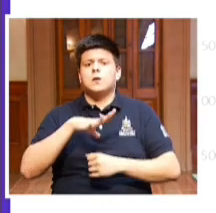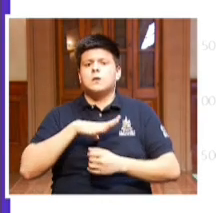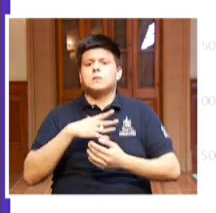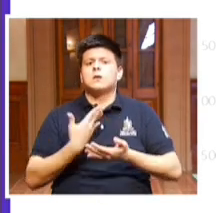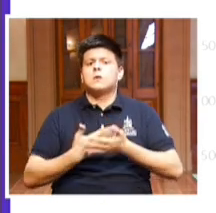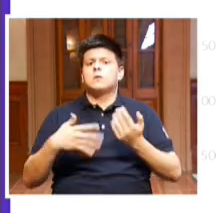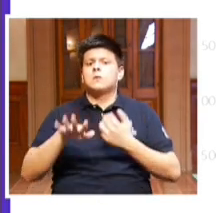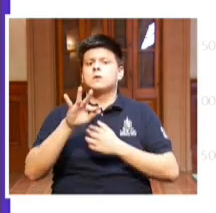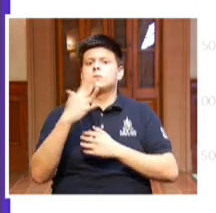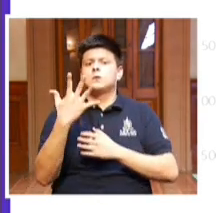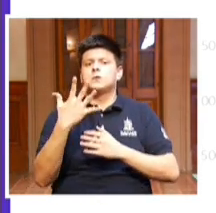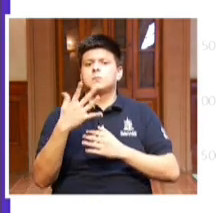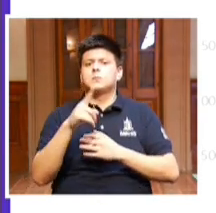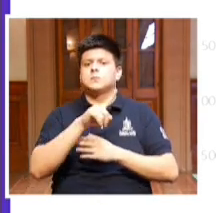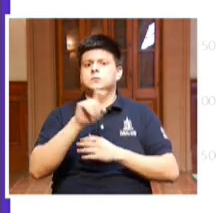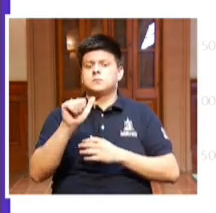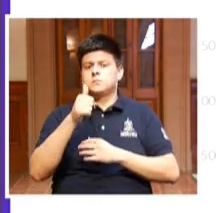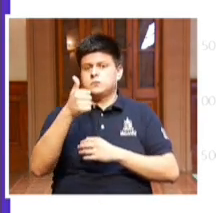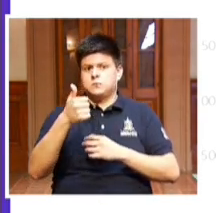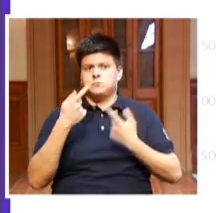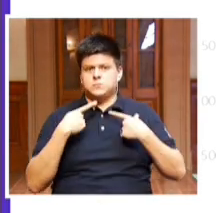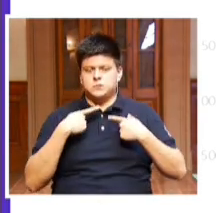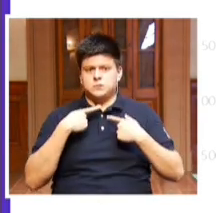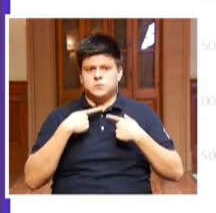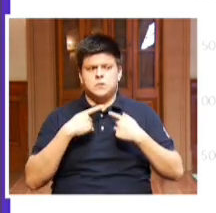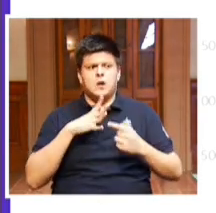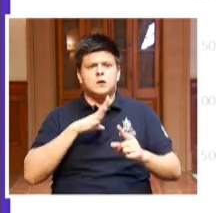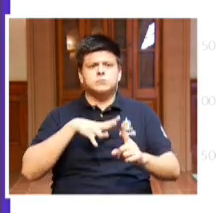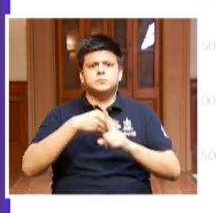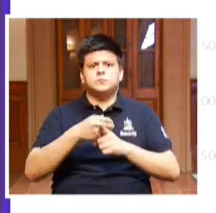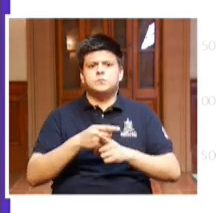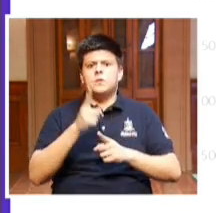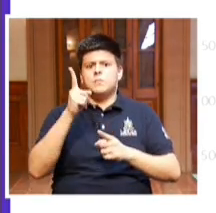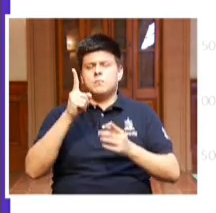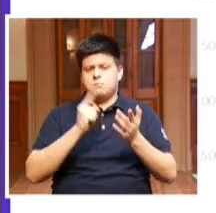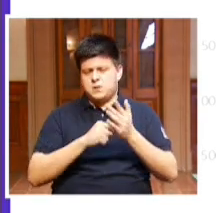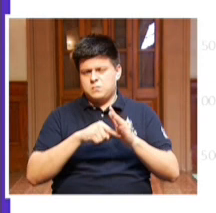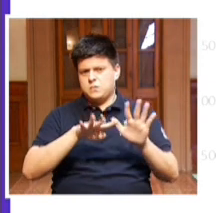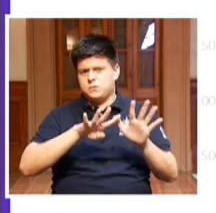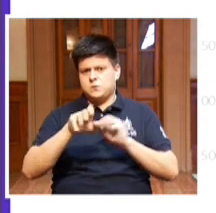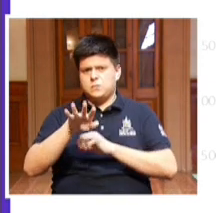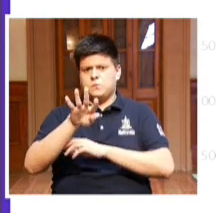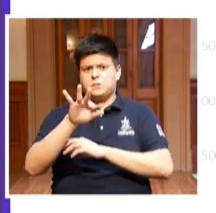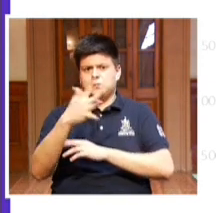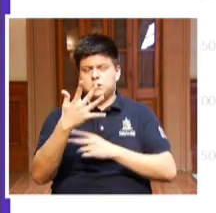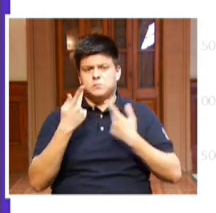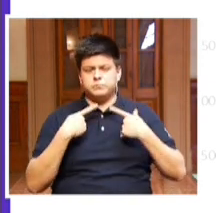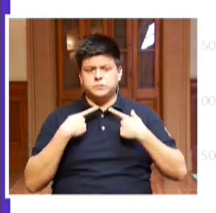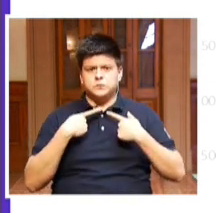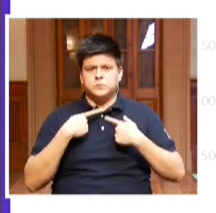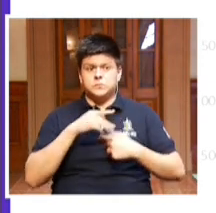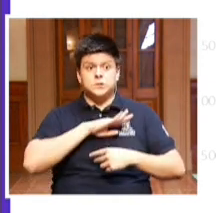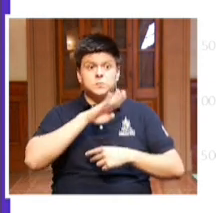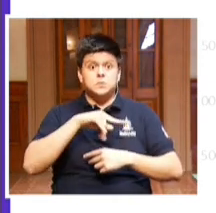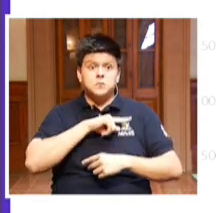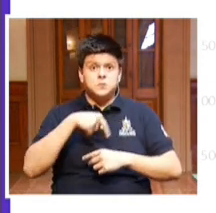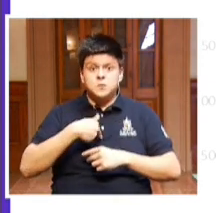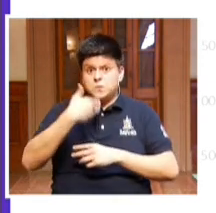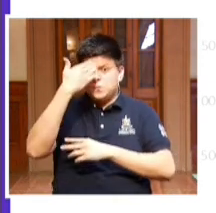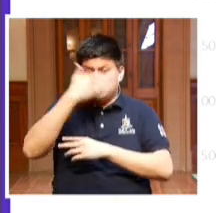45.072 casos, 1.945 defunciones, y vemos cómo la tendencia que ya conocemos